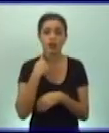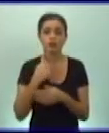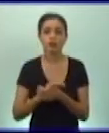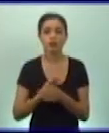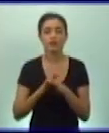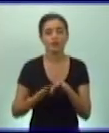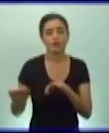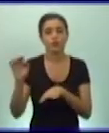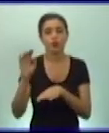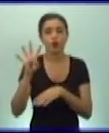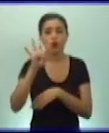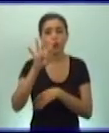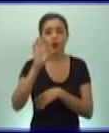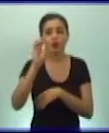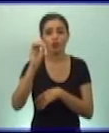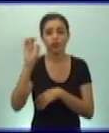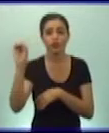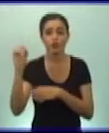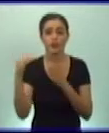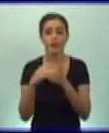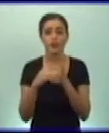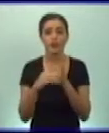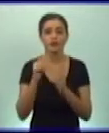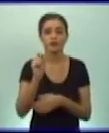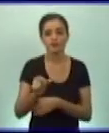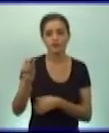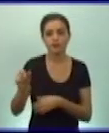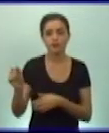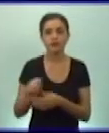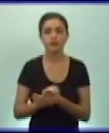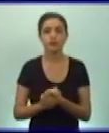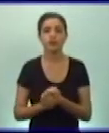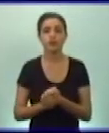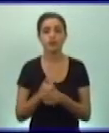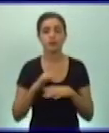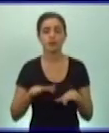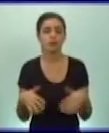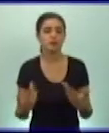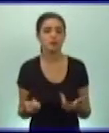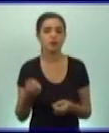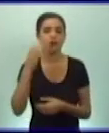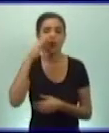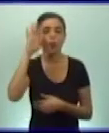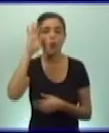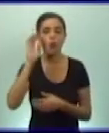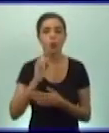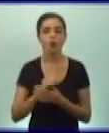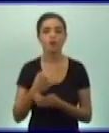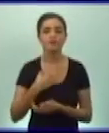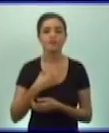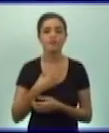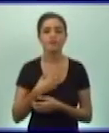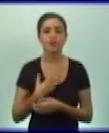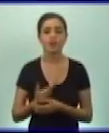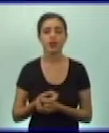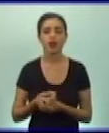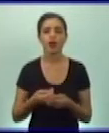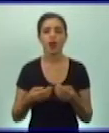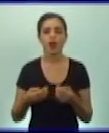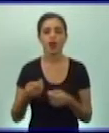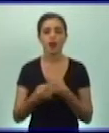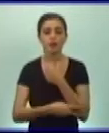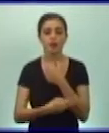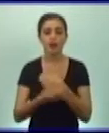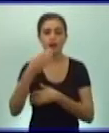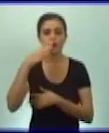400.000 habitantes. Por eso, se plantea que nuestra población posee rasgos de una población de países desarrollados.